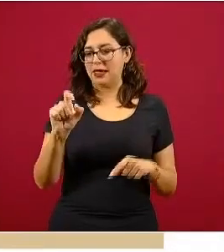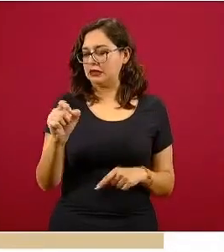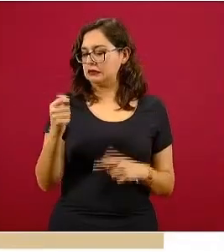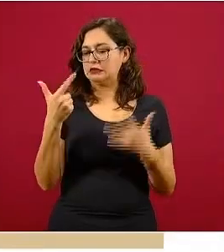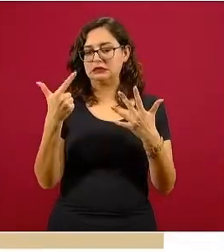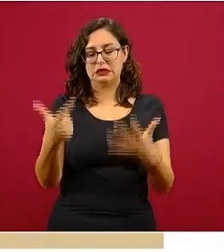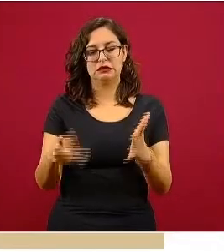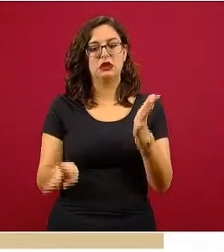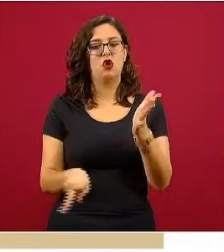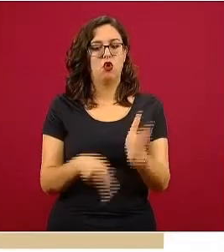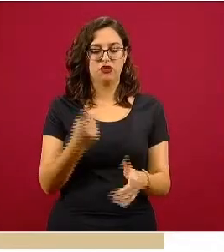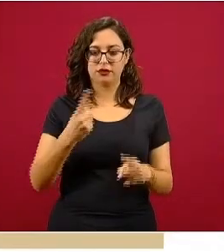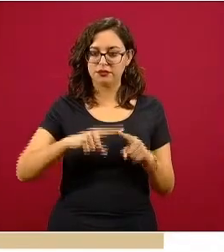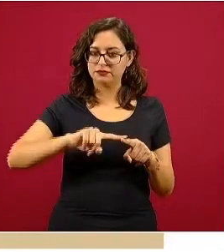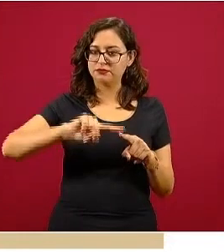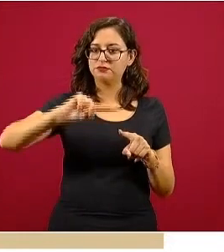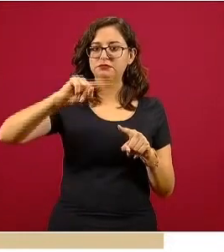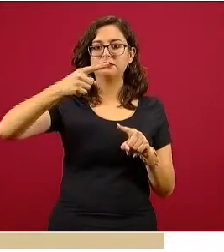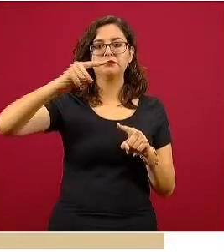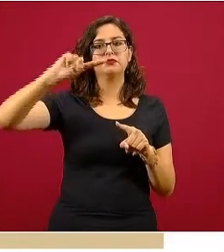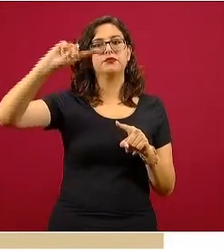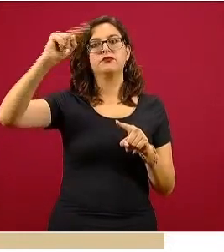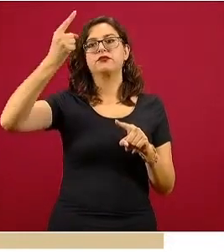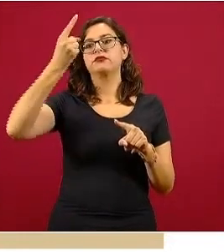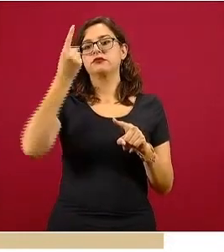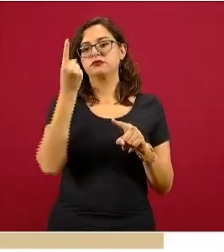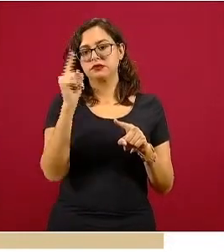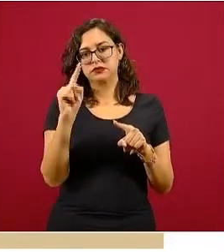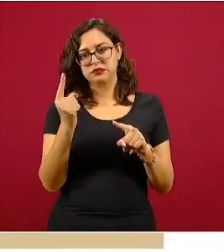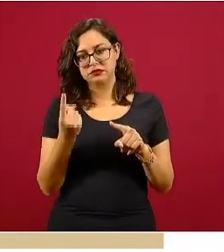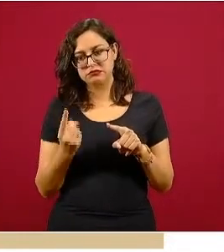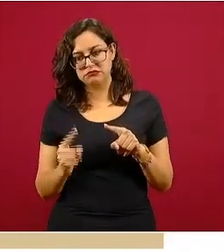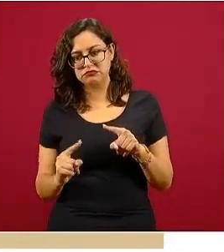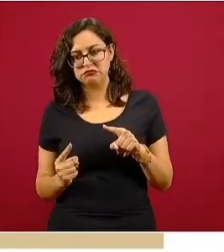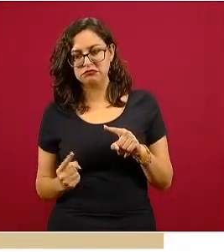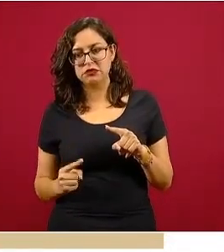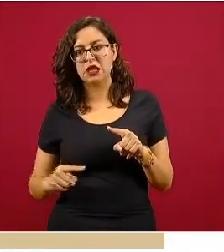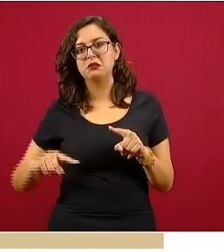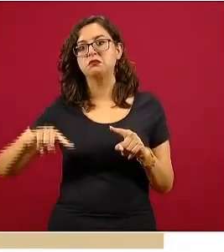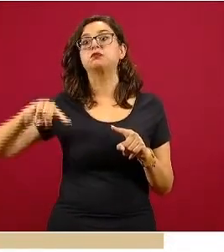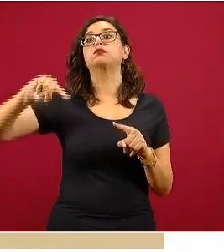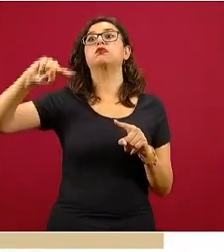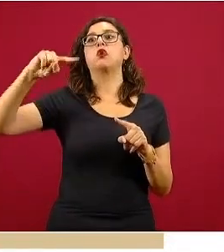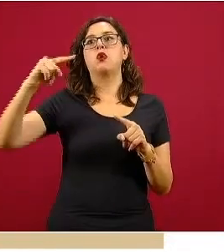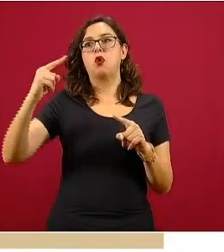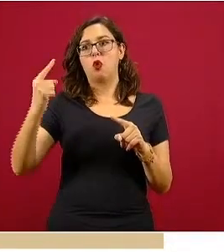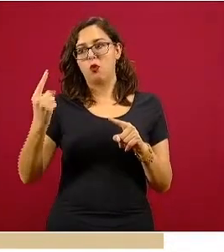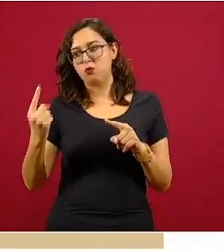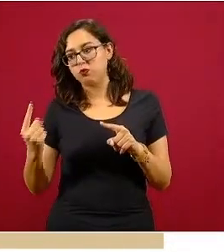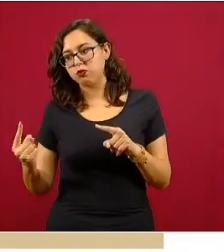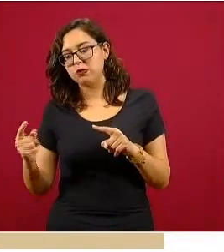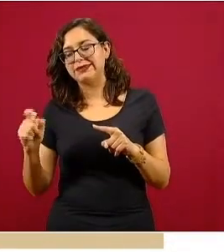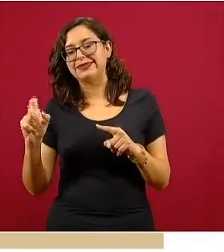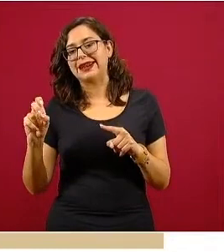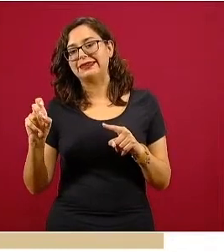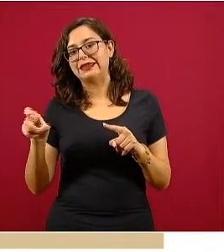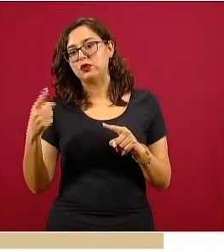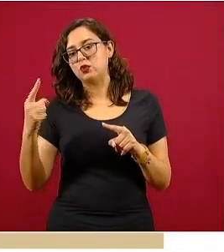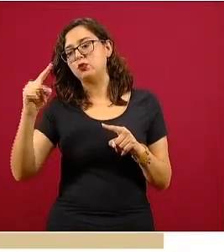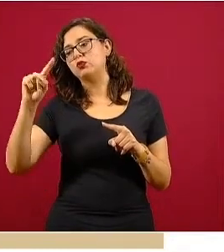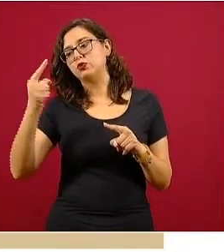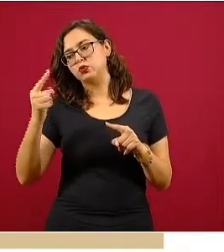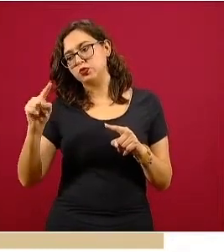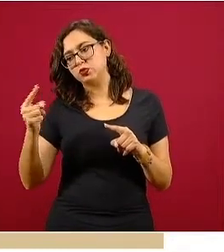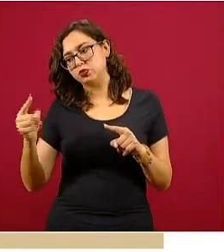semana después, una subida, podríamos hablar de un comportamiento en onda también, pero luego ya a partir de la semana 31 una tendencia